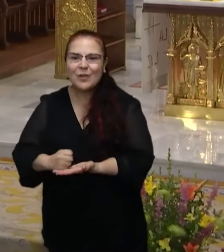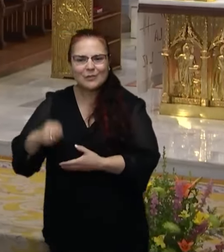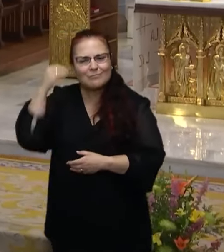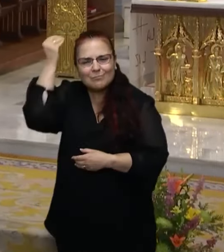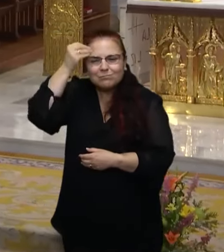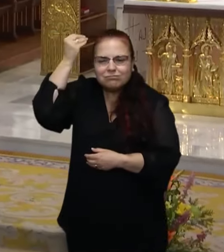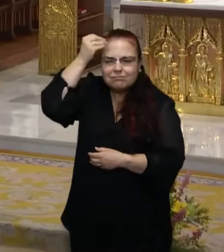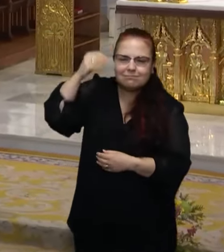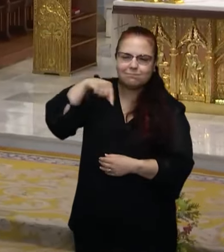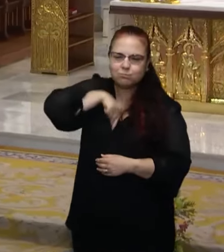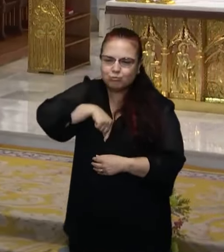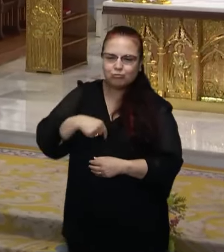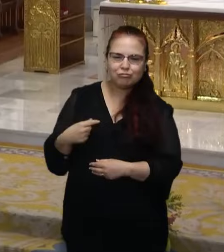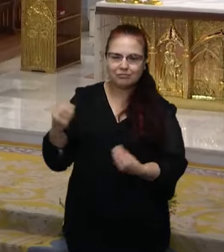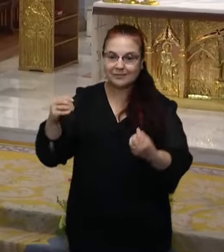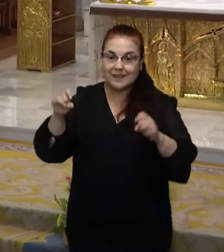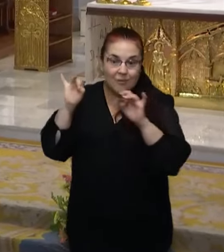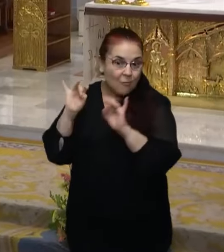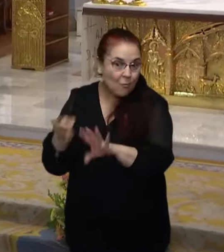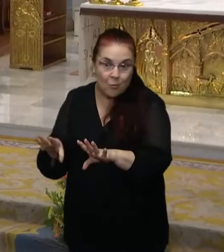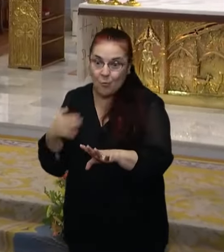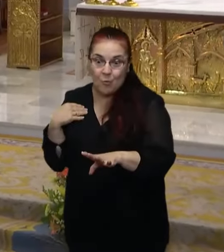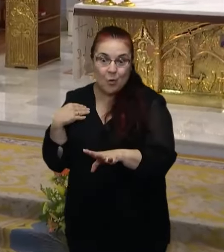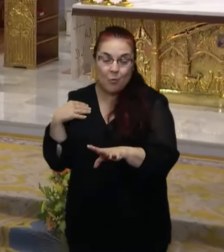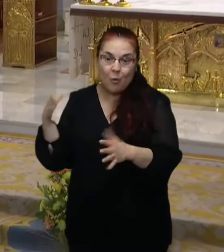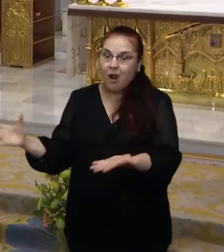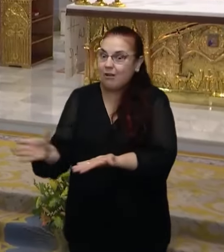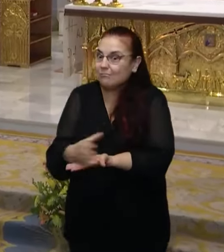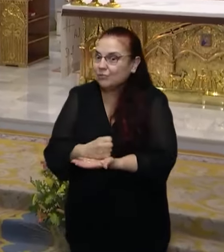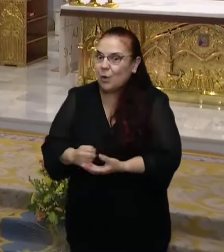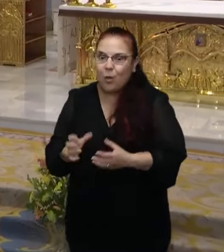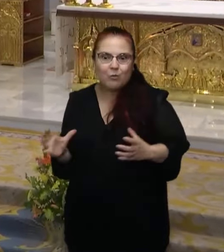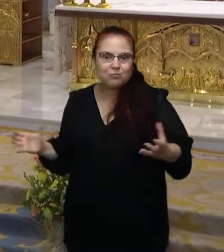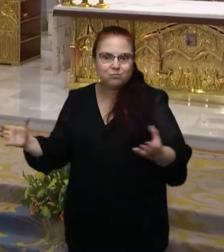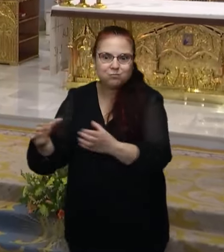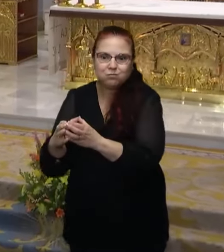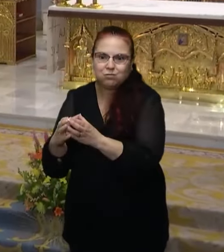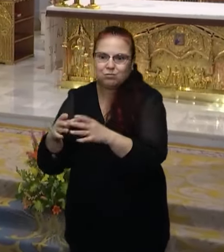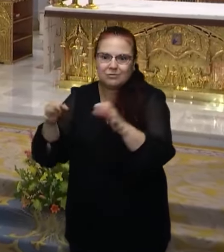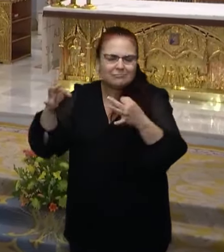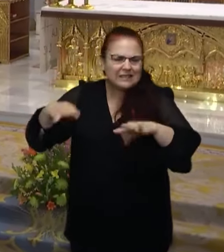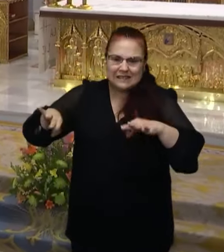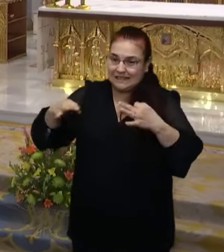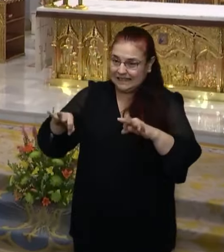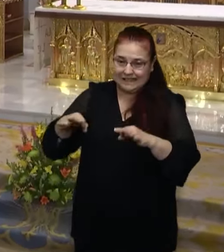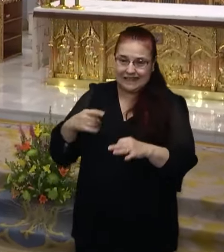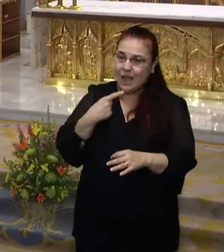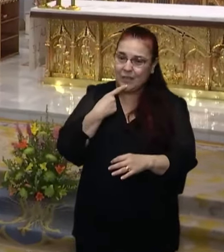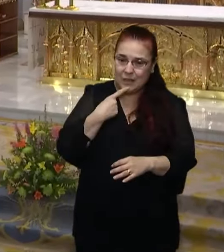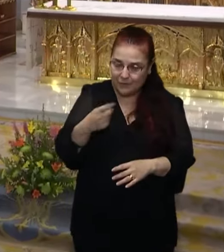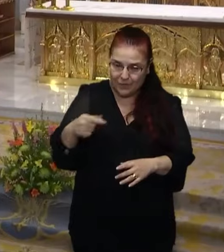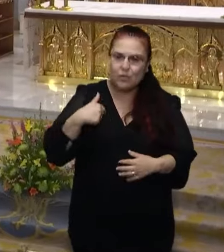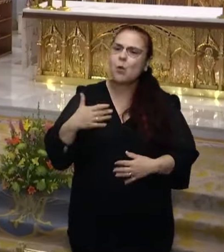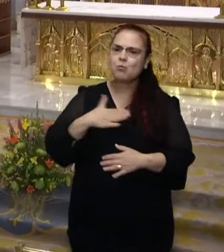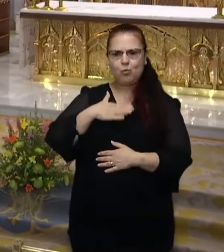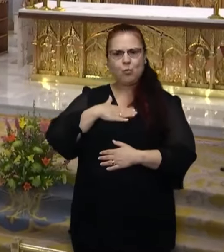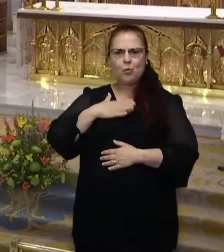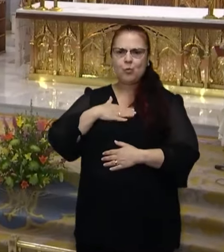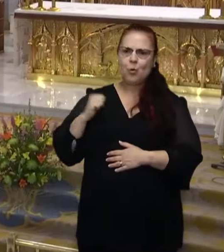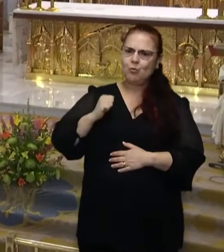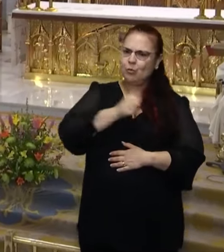sentían lo mismo. Lo poseían todo en común y nadie llamaba suyo propio nada de lo que